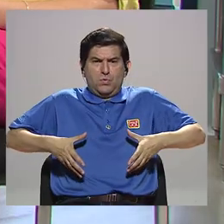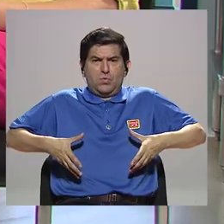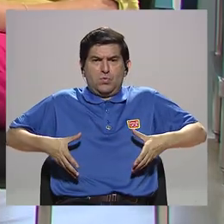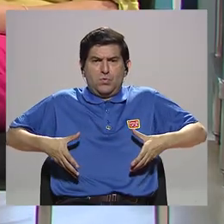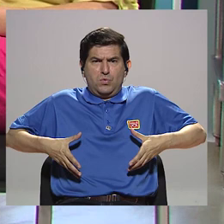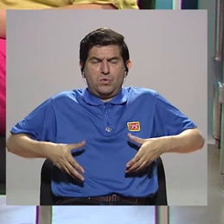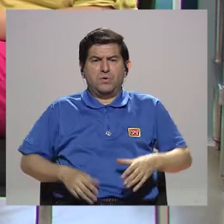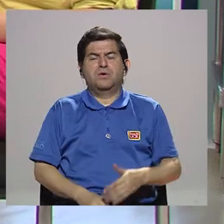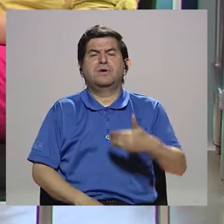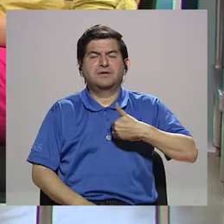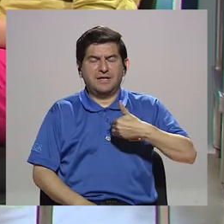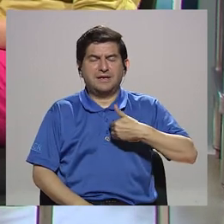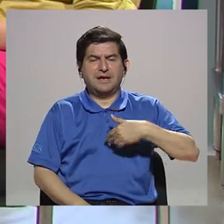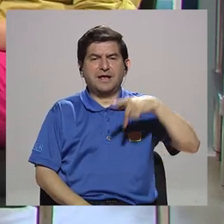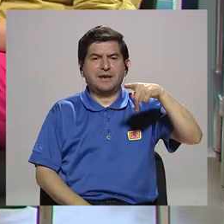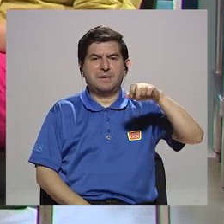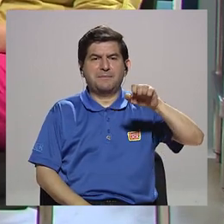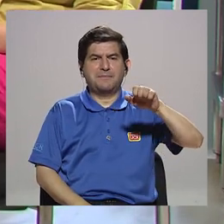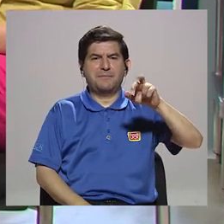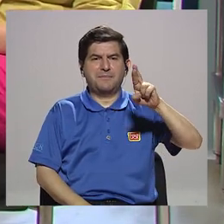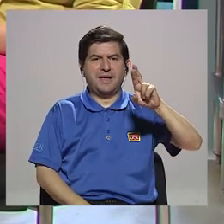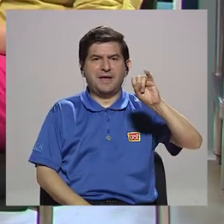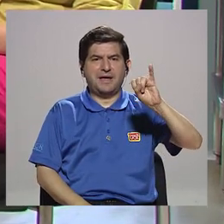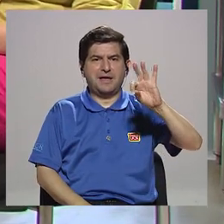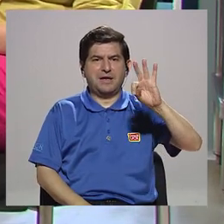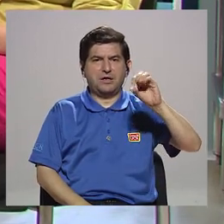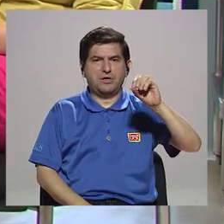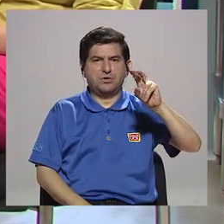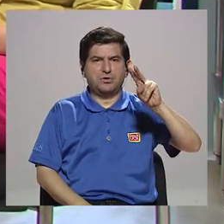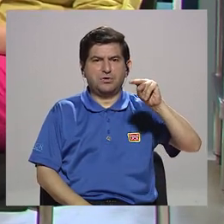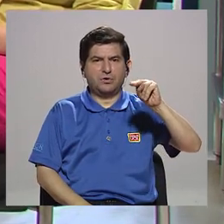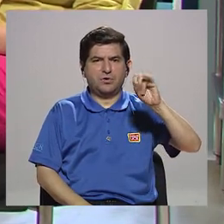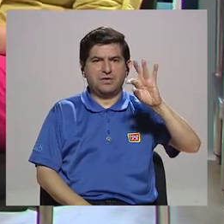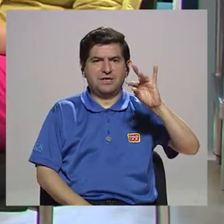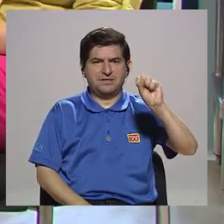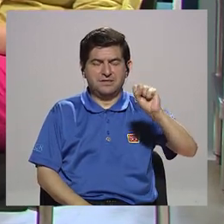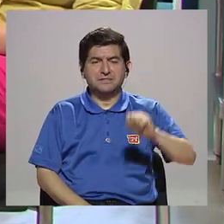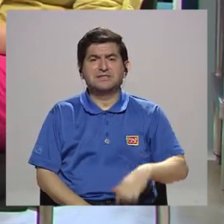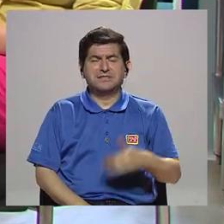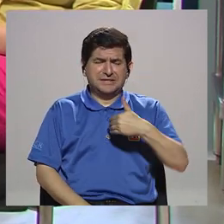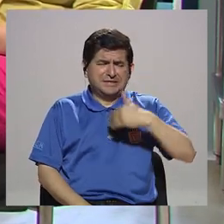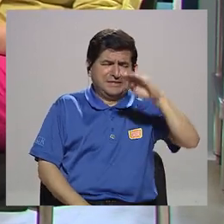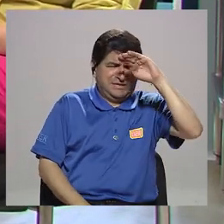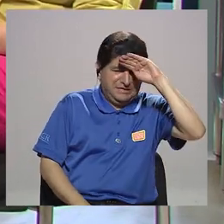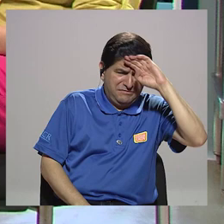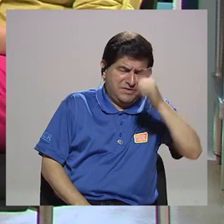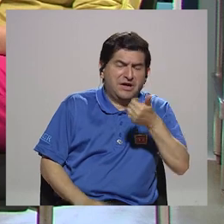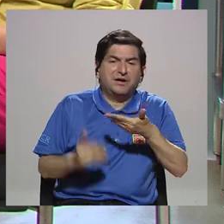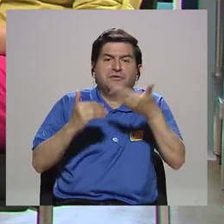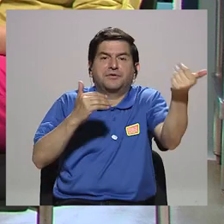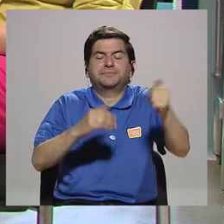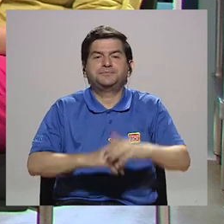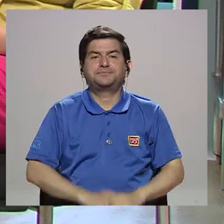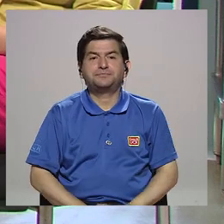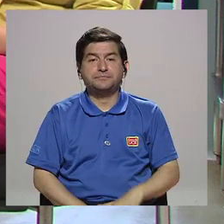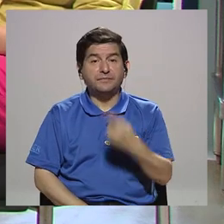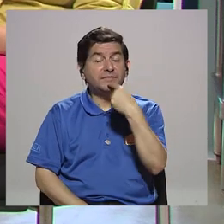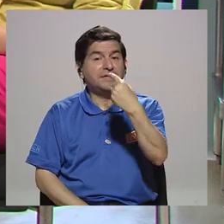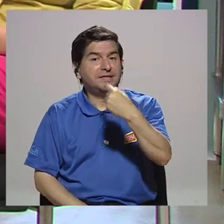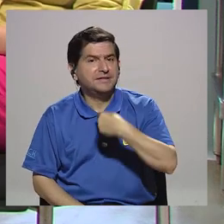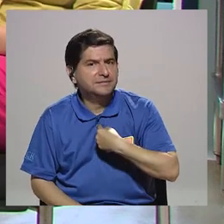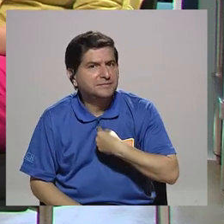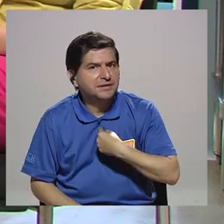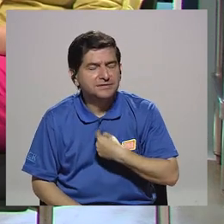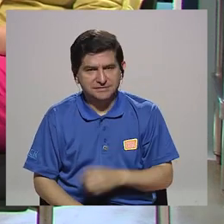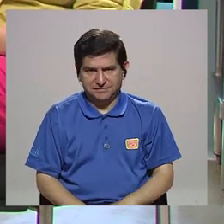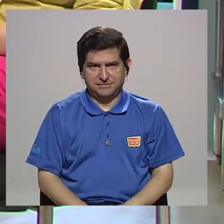un abdomen con peritonitis ya muy mal. Y le agarra fiebre y otras cosas y más. Pero si usted